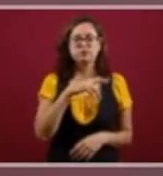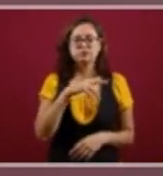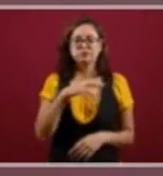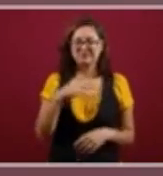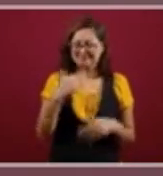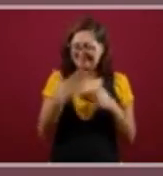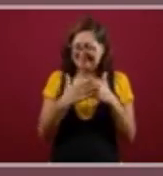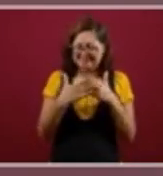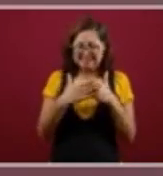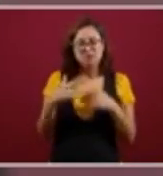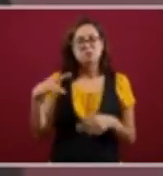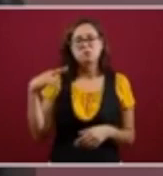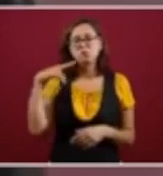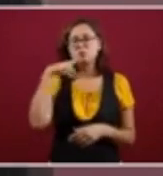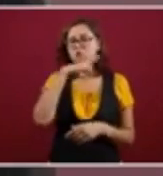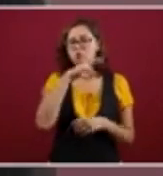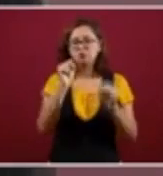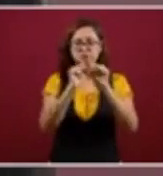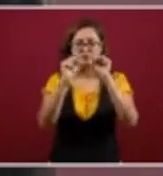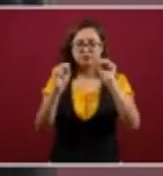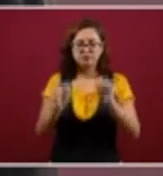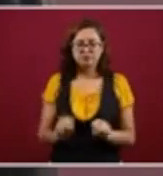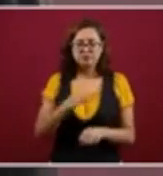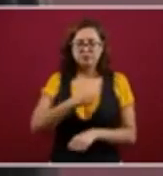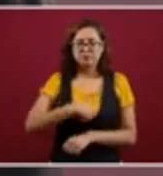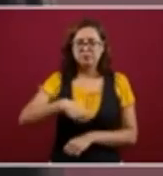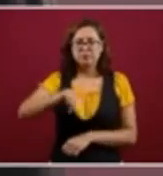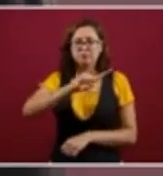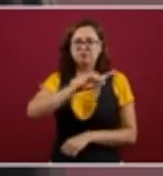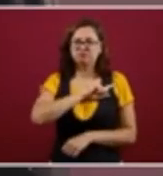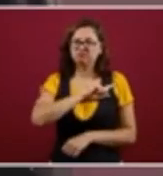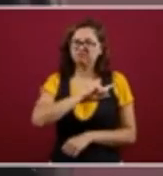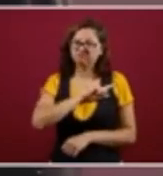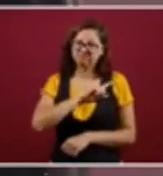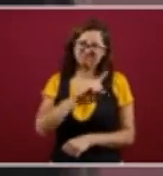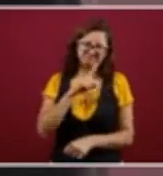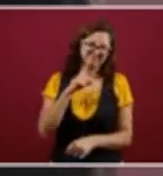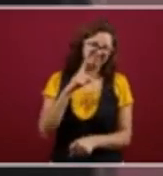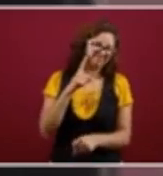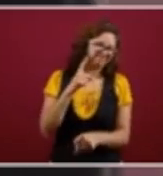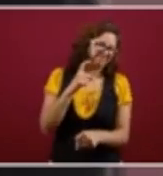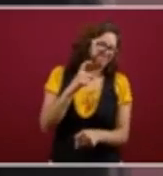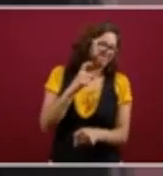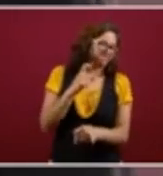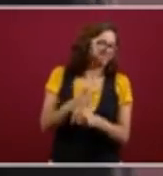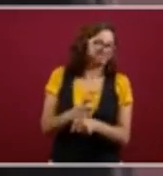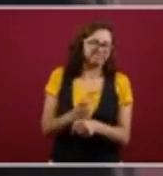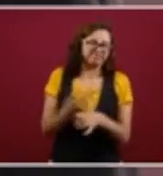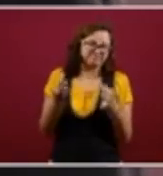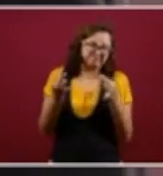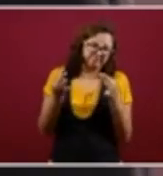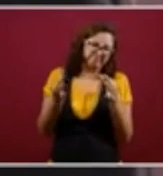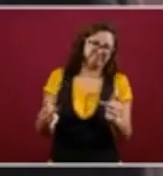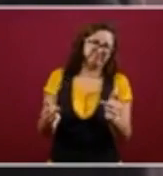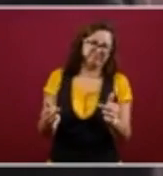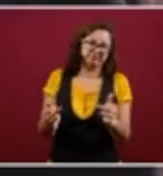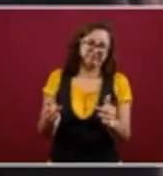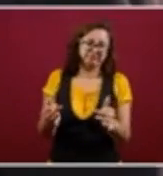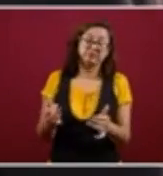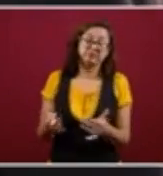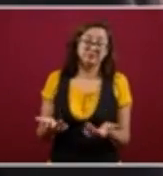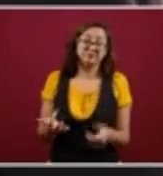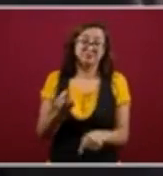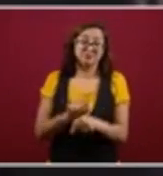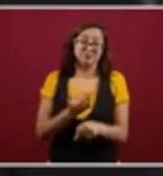muy pronto, un sistema de salud de primera. Por eso estoy haciendo las giras a